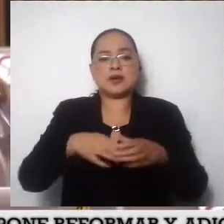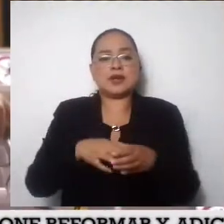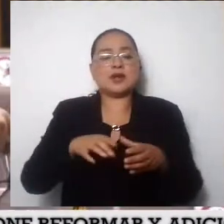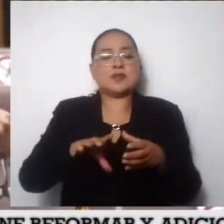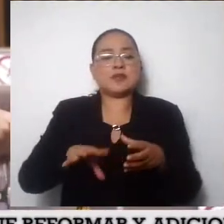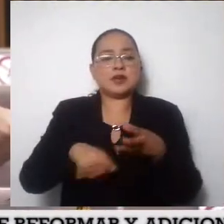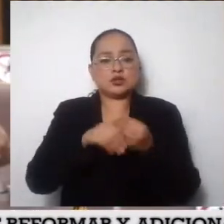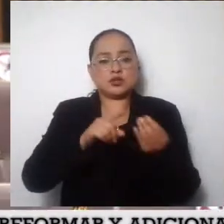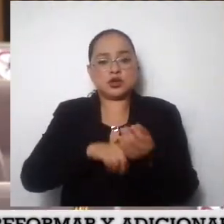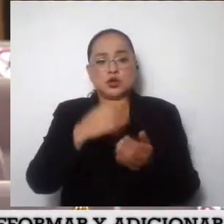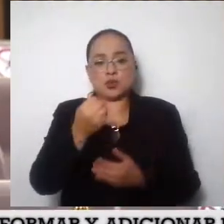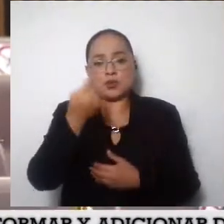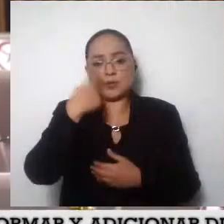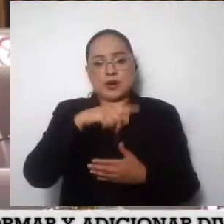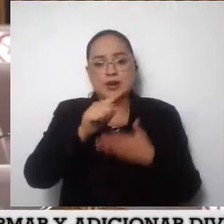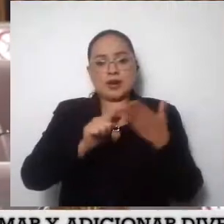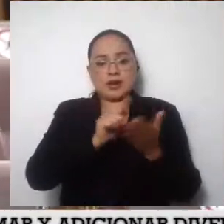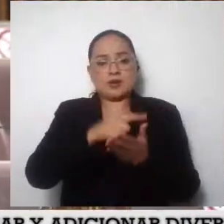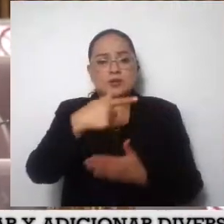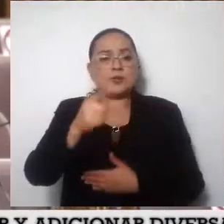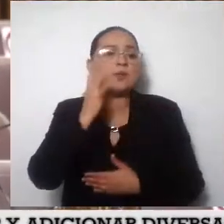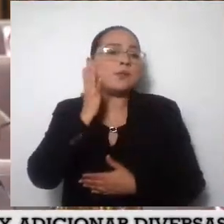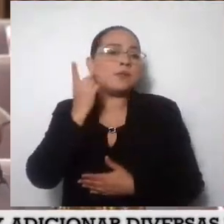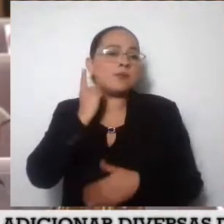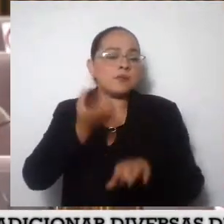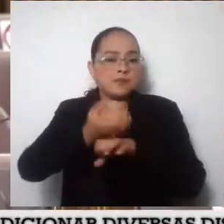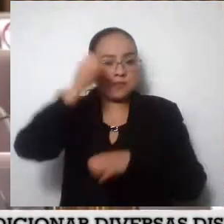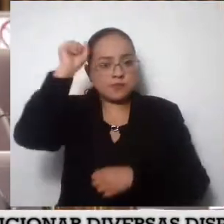71 de la Ley Orgánica del Congreso del Estado de Sinaloa.